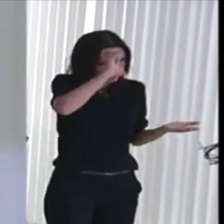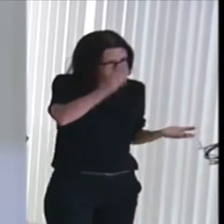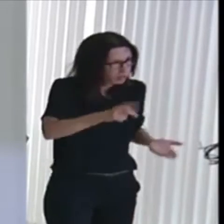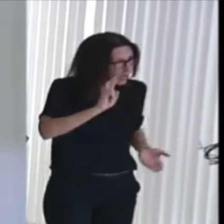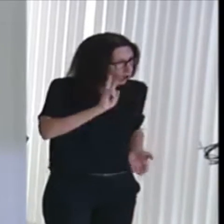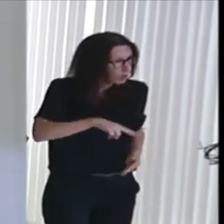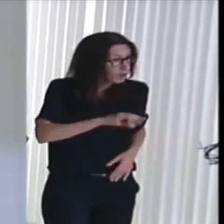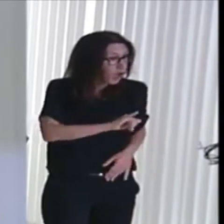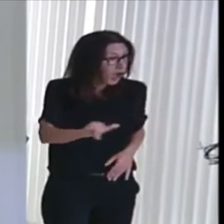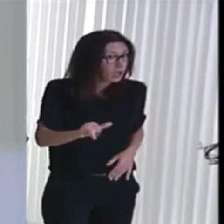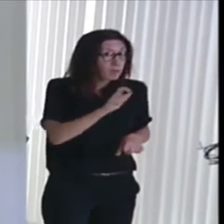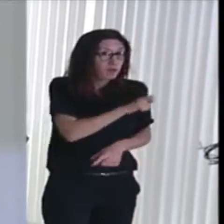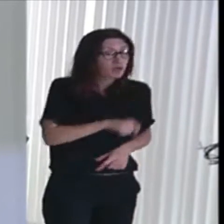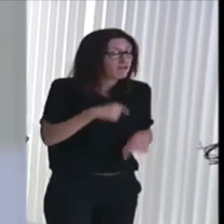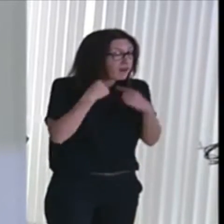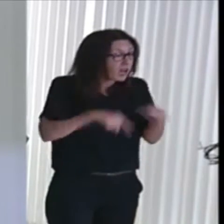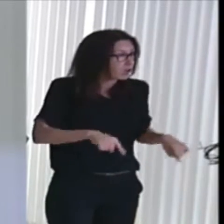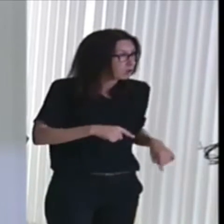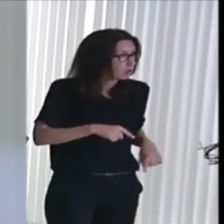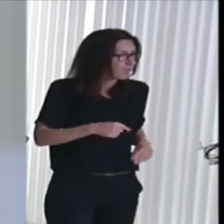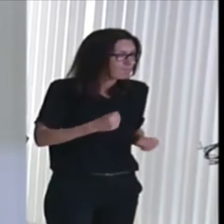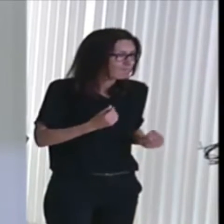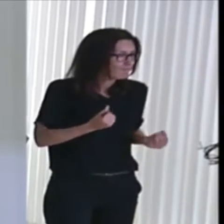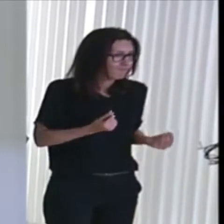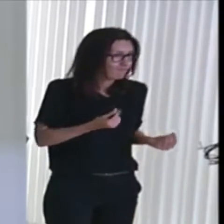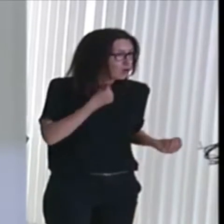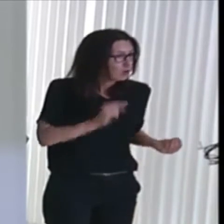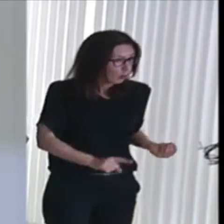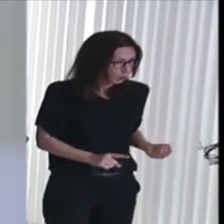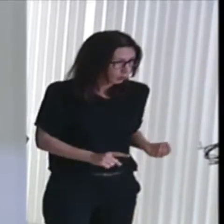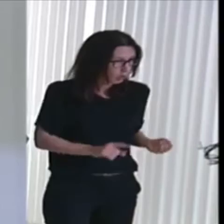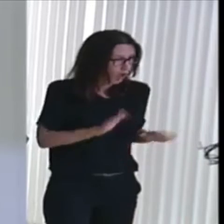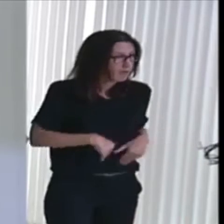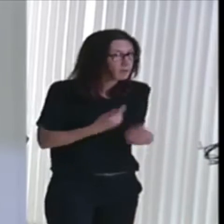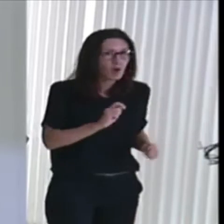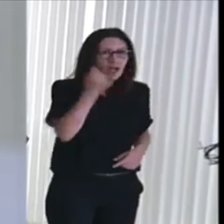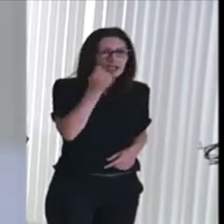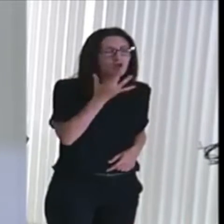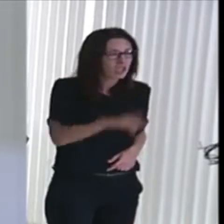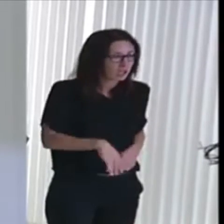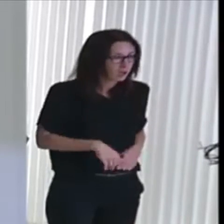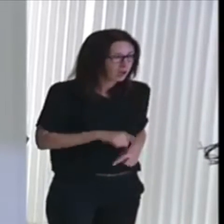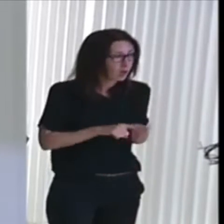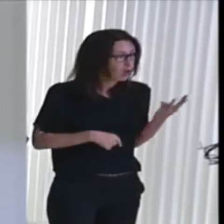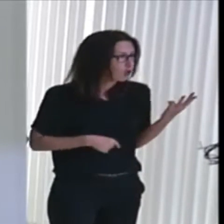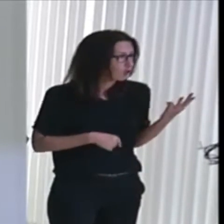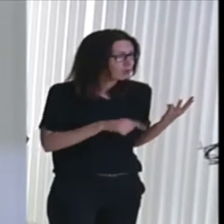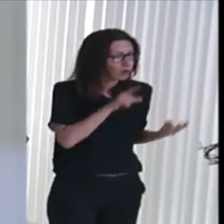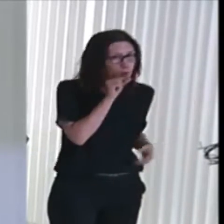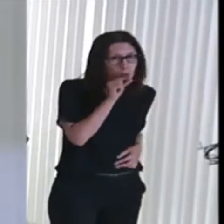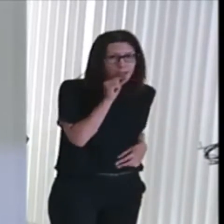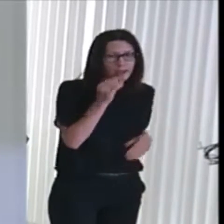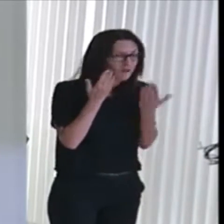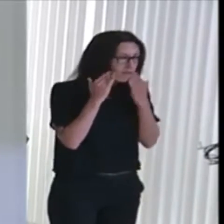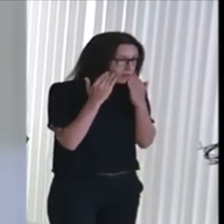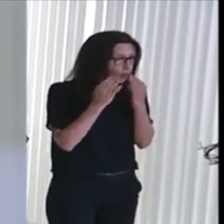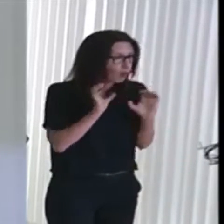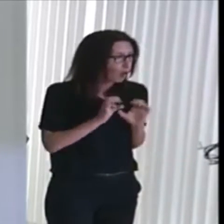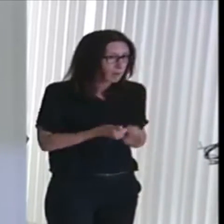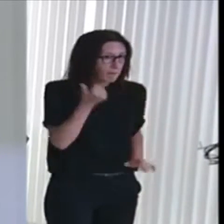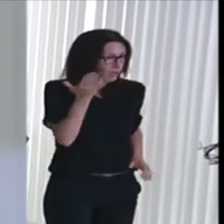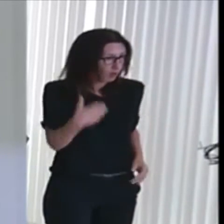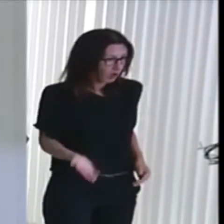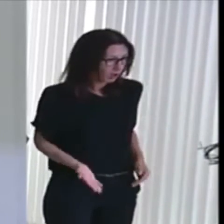y mira, es que esto no, o sea, eso salen dos, tres Google, tres Twitter, Facebook.